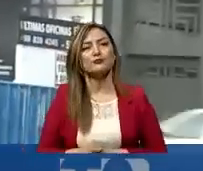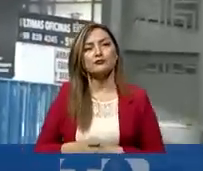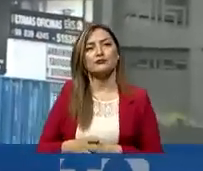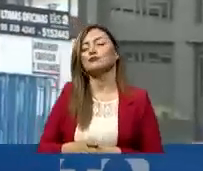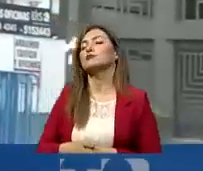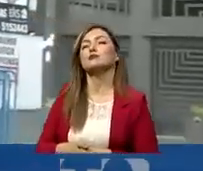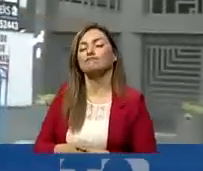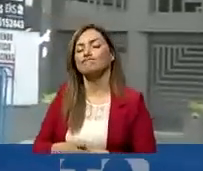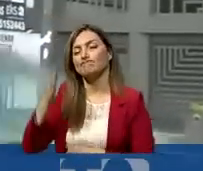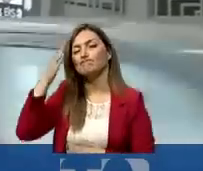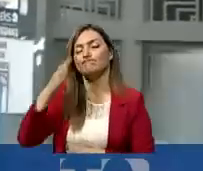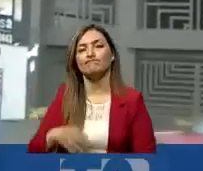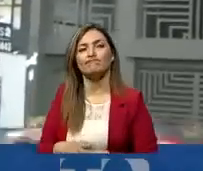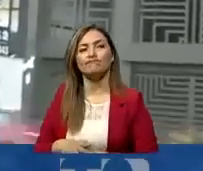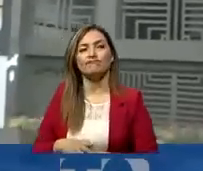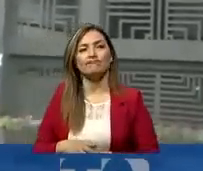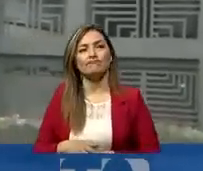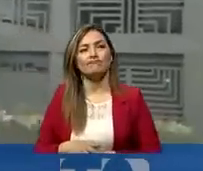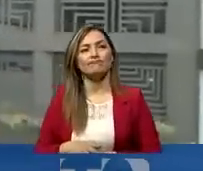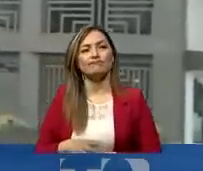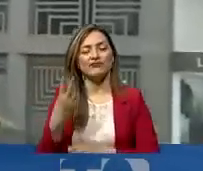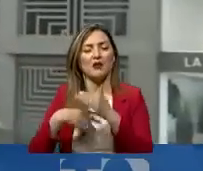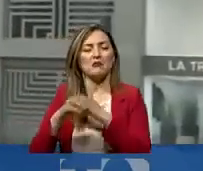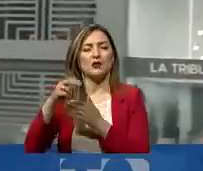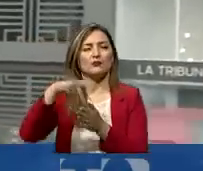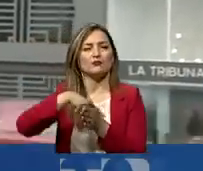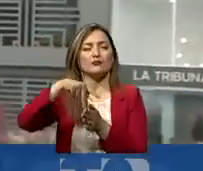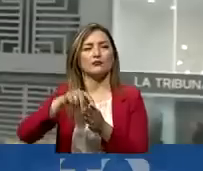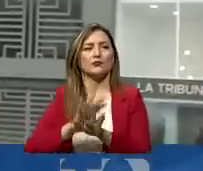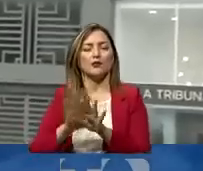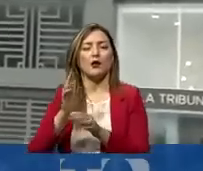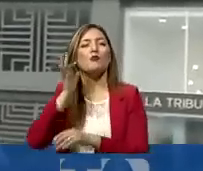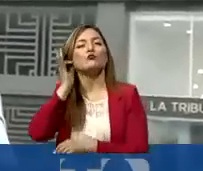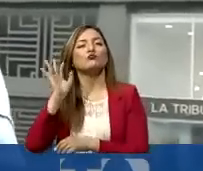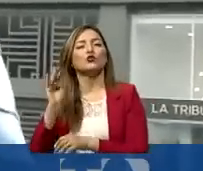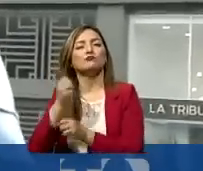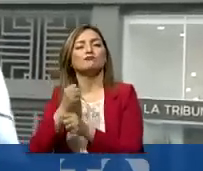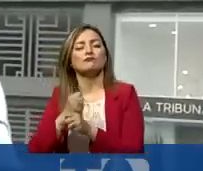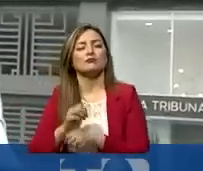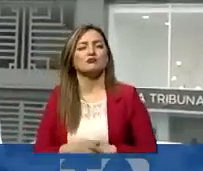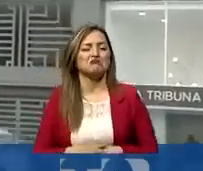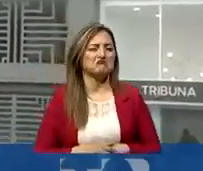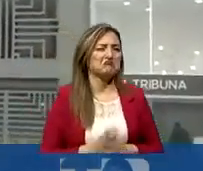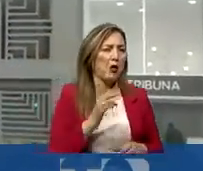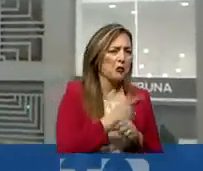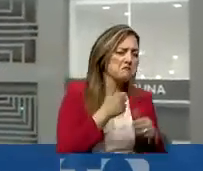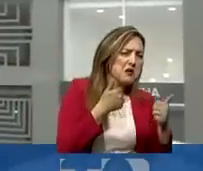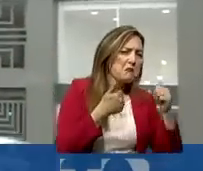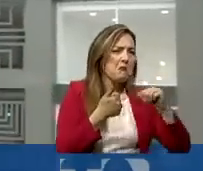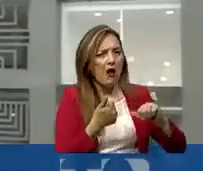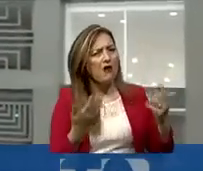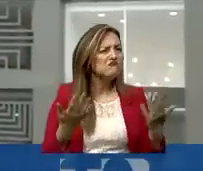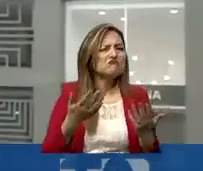en cuenta, pero yo solo lo utilizo para dejar a mis hijos y a mi mujer, le traigo de trabajo. ¿Cómo ve justamente esta nueva disposición para reducir los